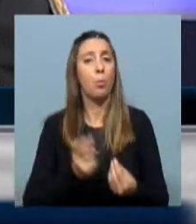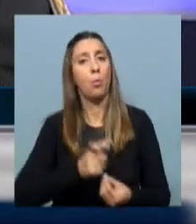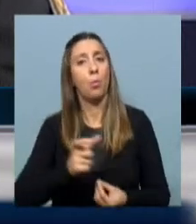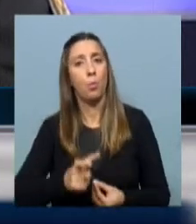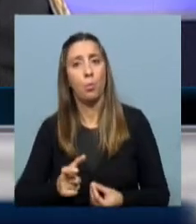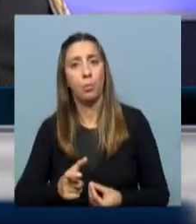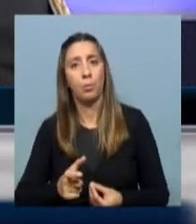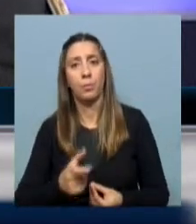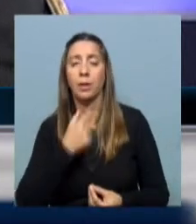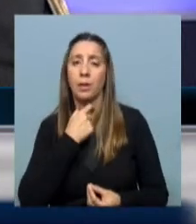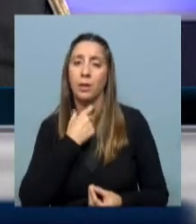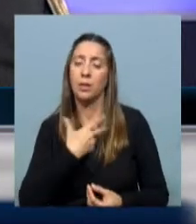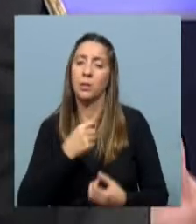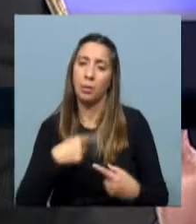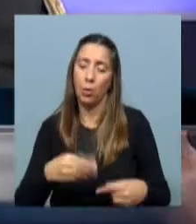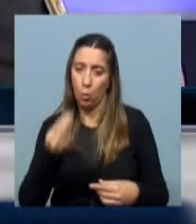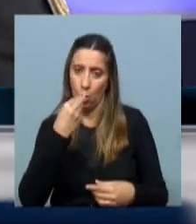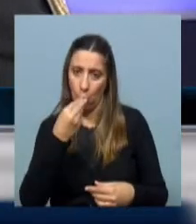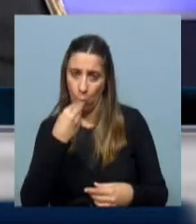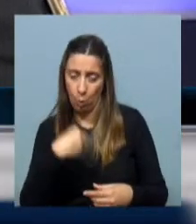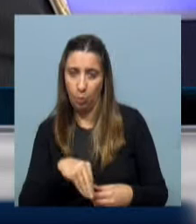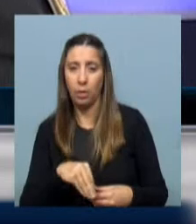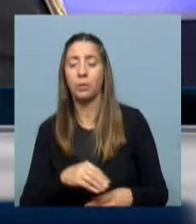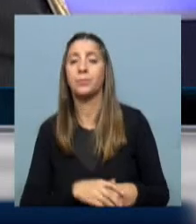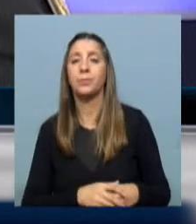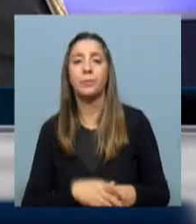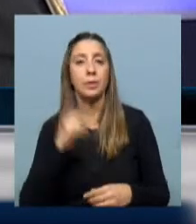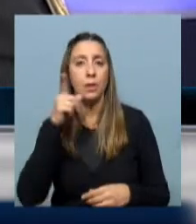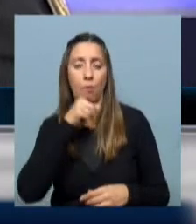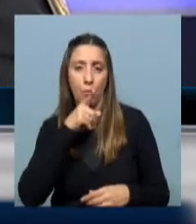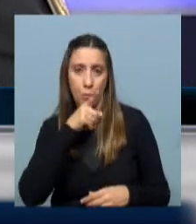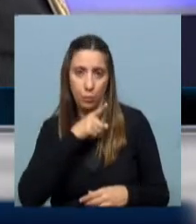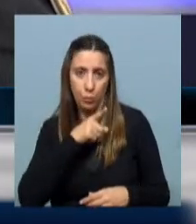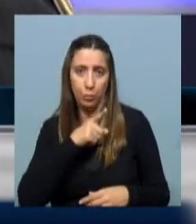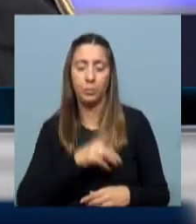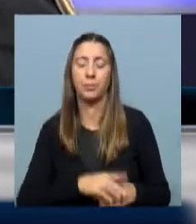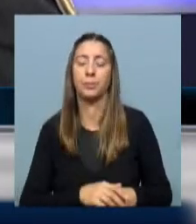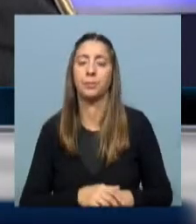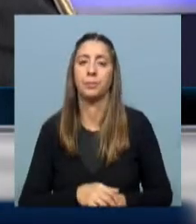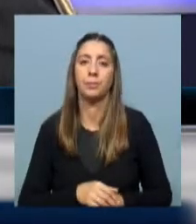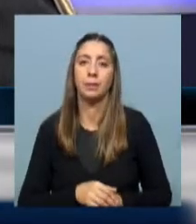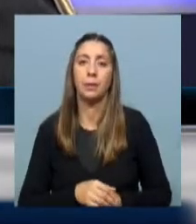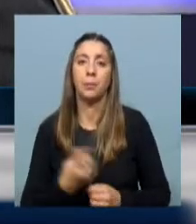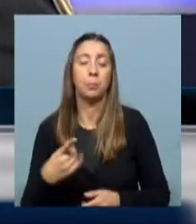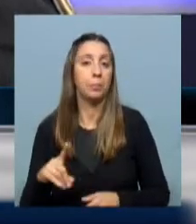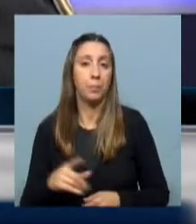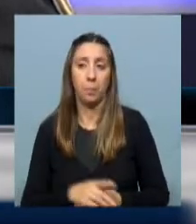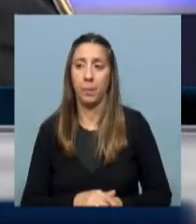quería llegar con donaciones, con comidas, con frutas para los bomberos y lo cierto